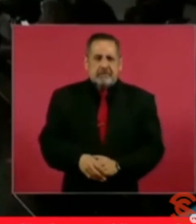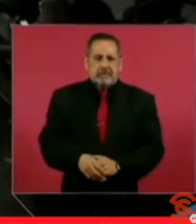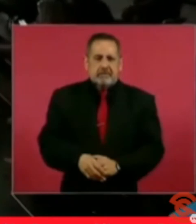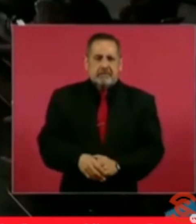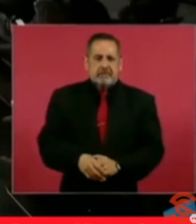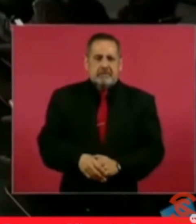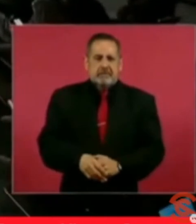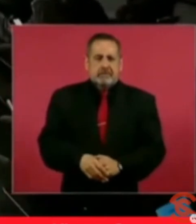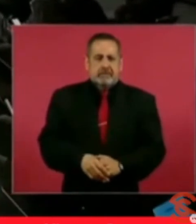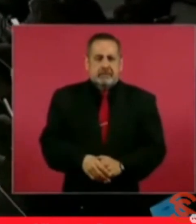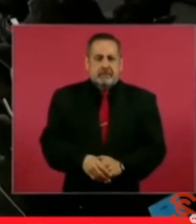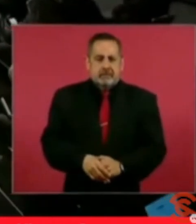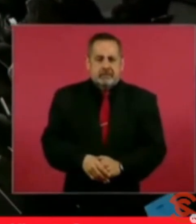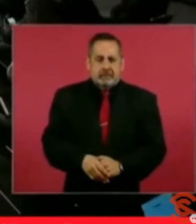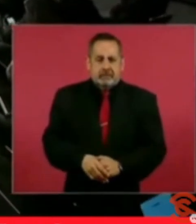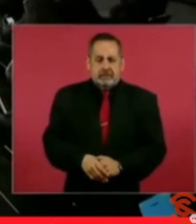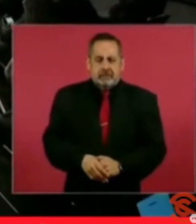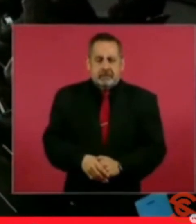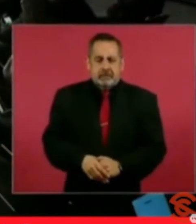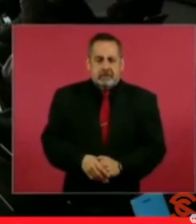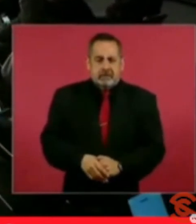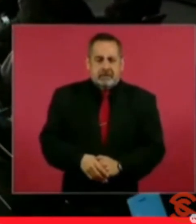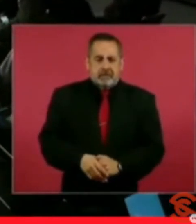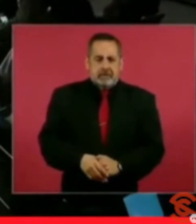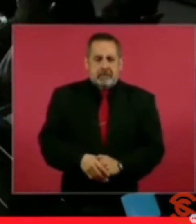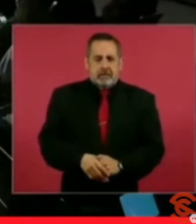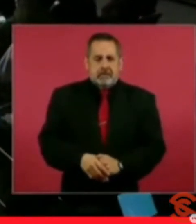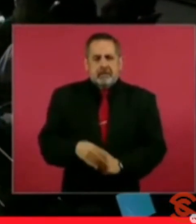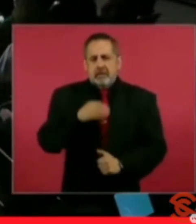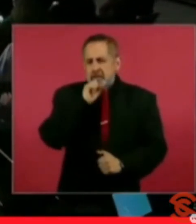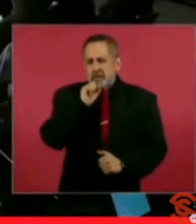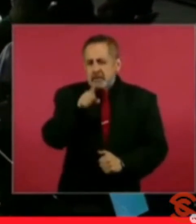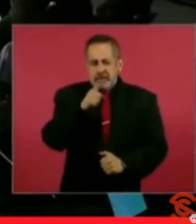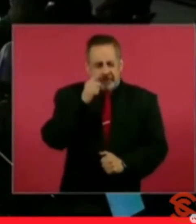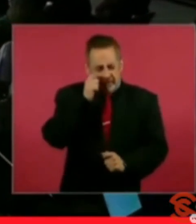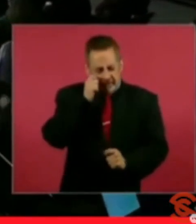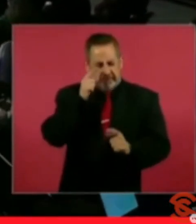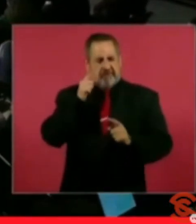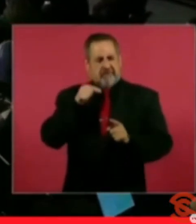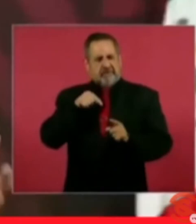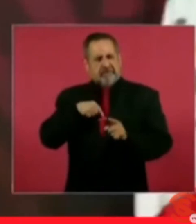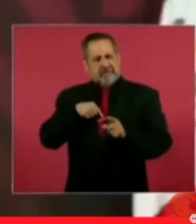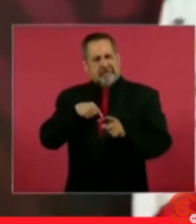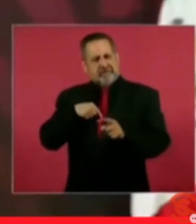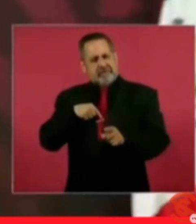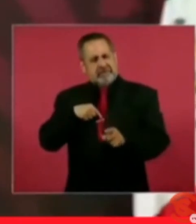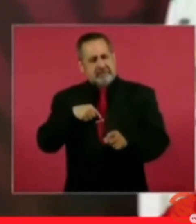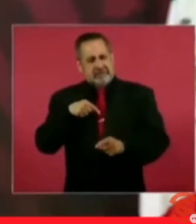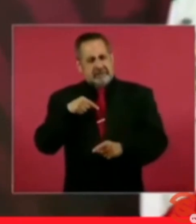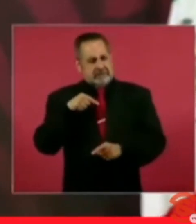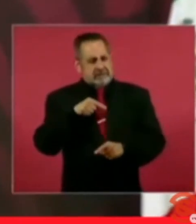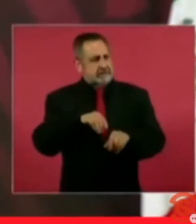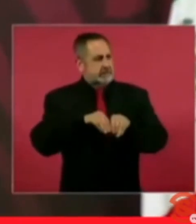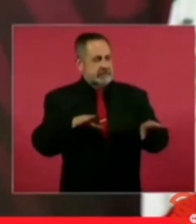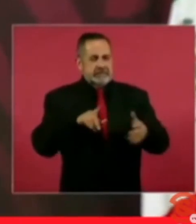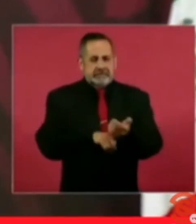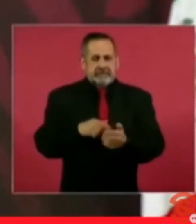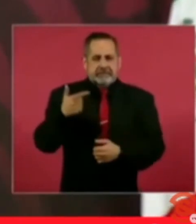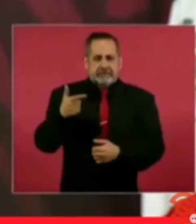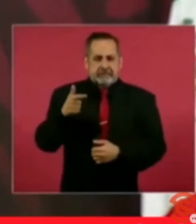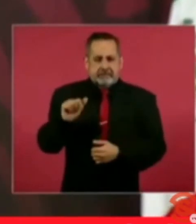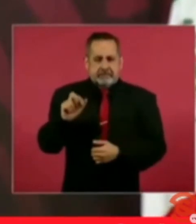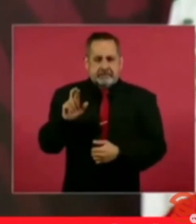Entonces, sí, porque también me llamó mucho la atención. Salió lo de García Luna,